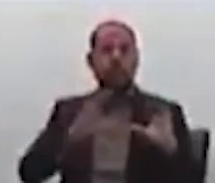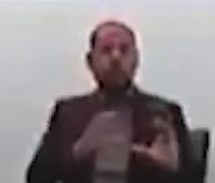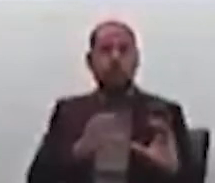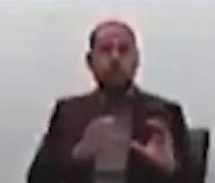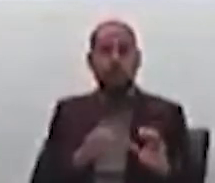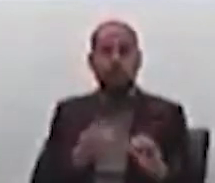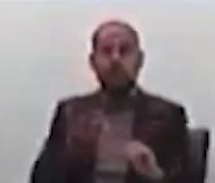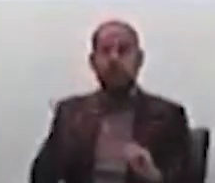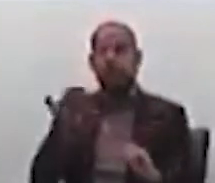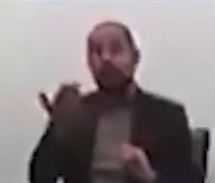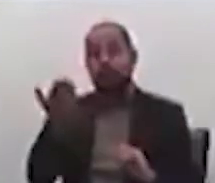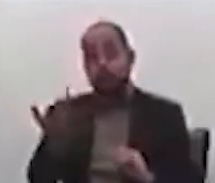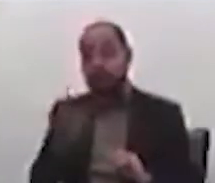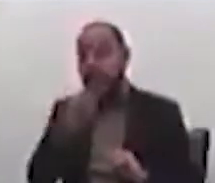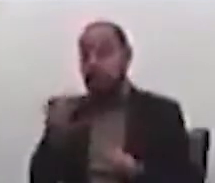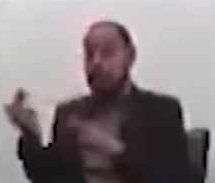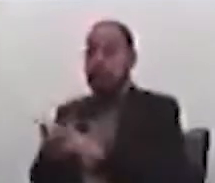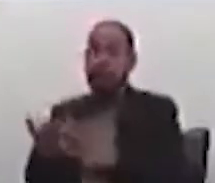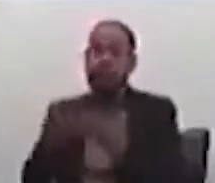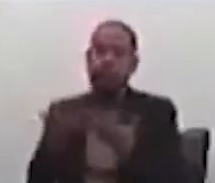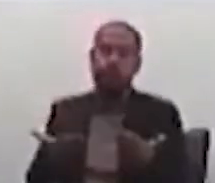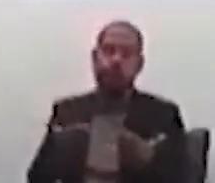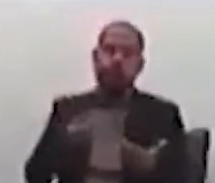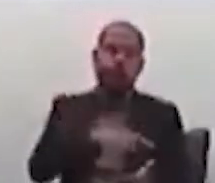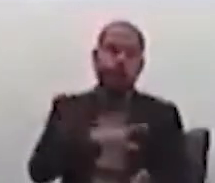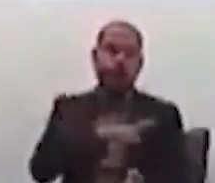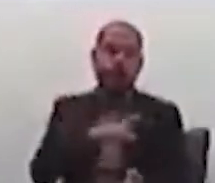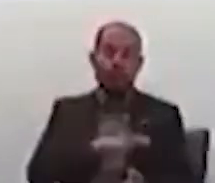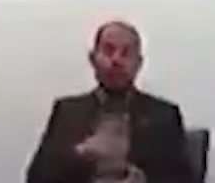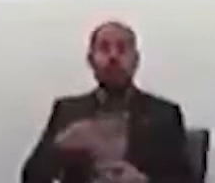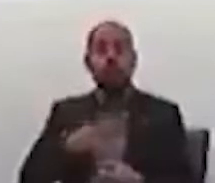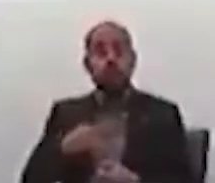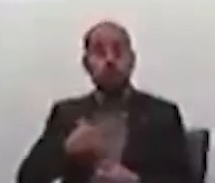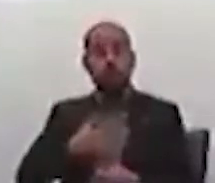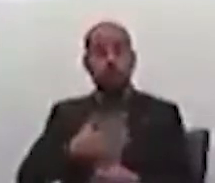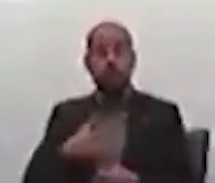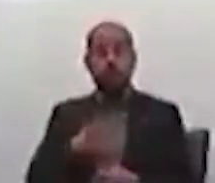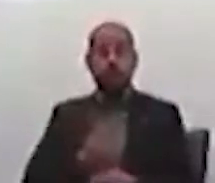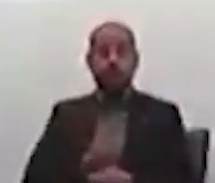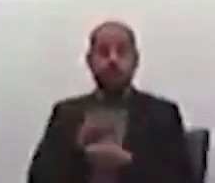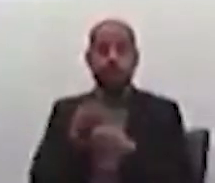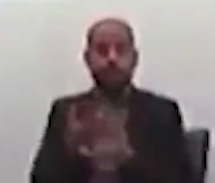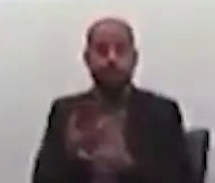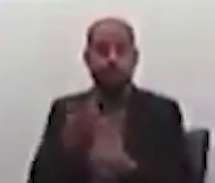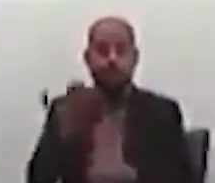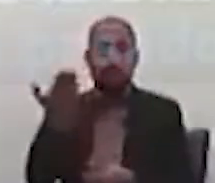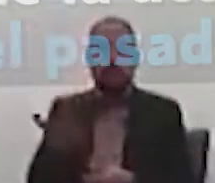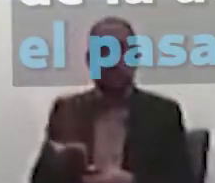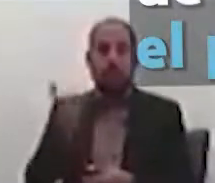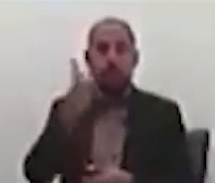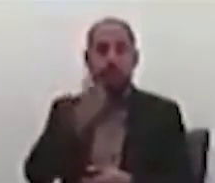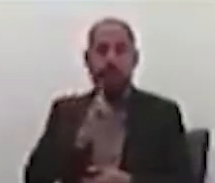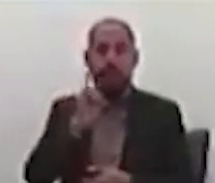ha dejado sin sus madres. Por mi parte, quiero manifestar que a quien mataron era una mujer